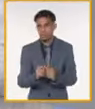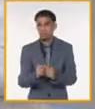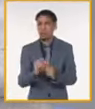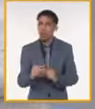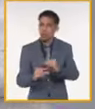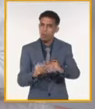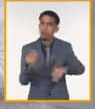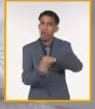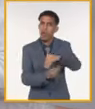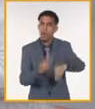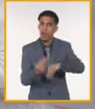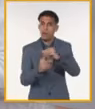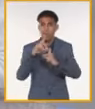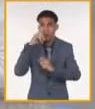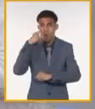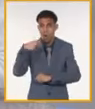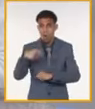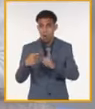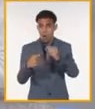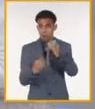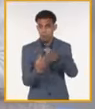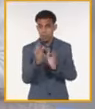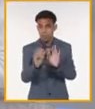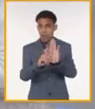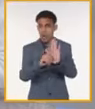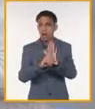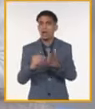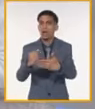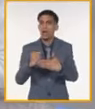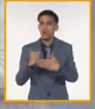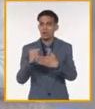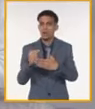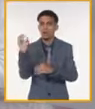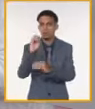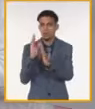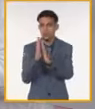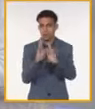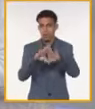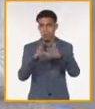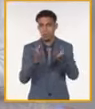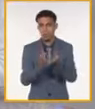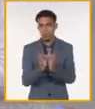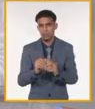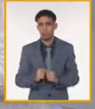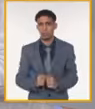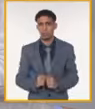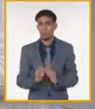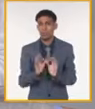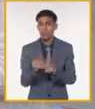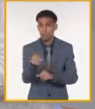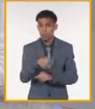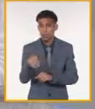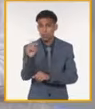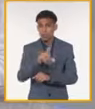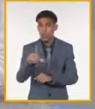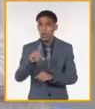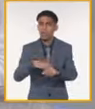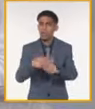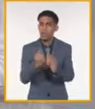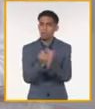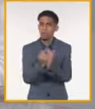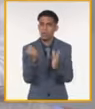normas nos ayudan a organizar todo ese proceso ahora esos objetos sociales también van a ser aprobados por los